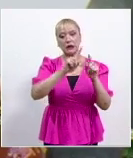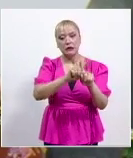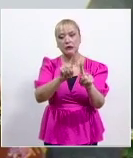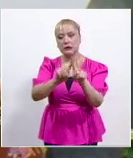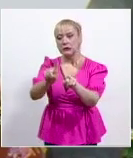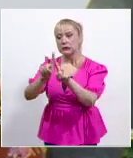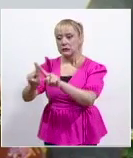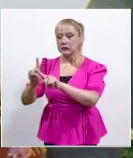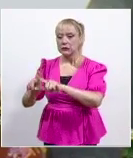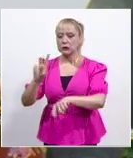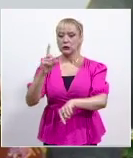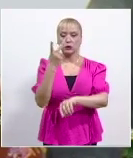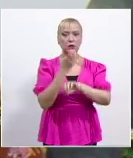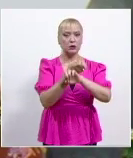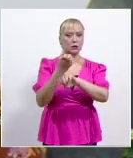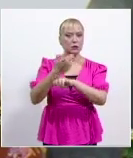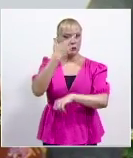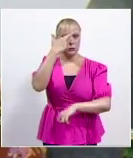de permitir